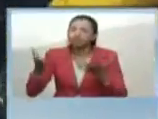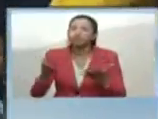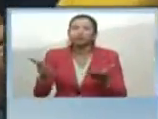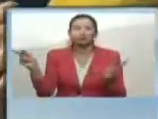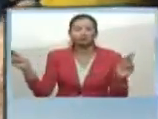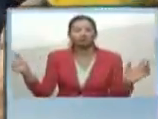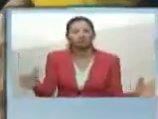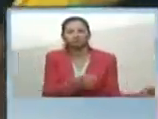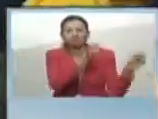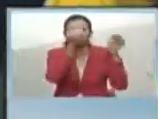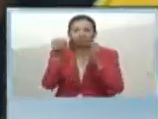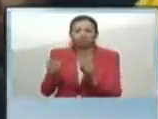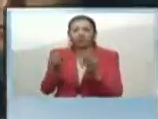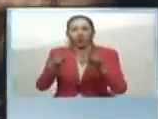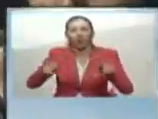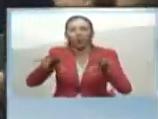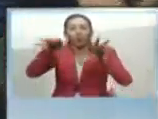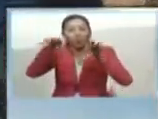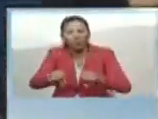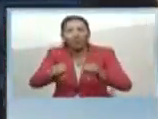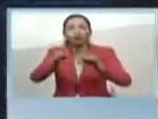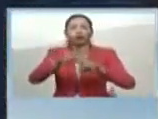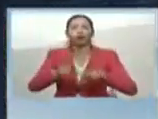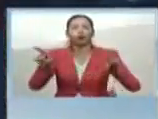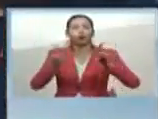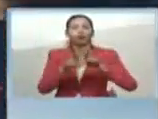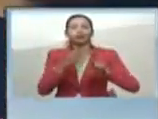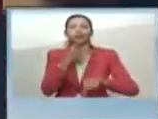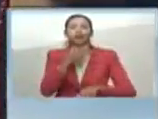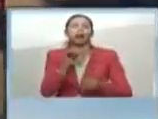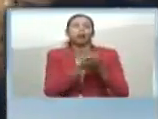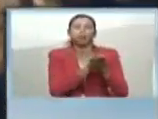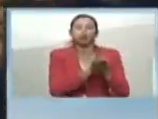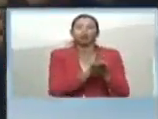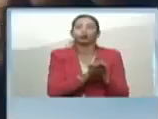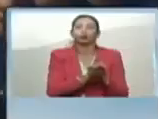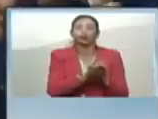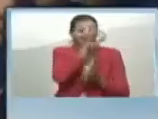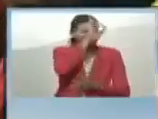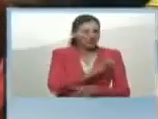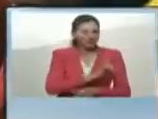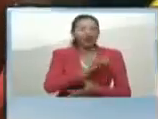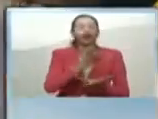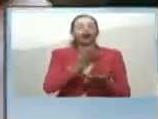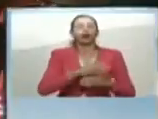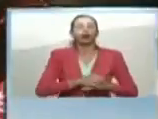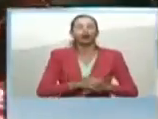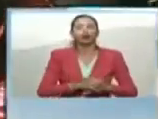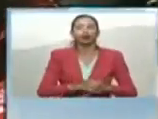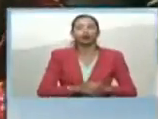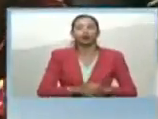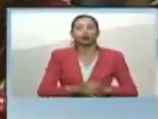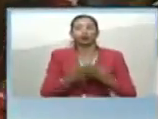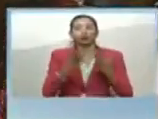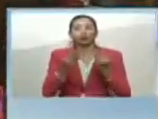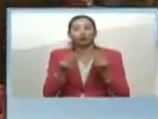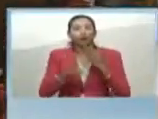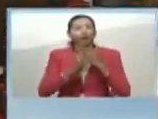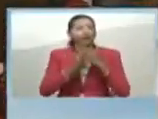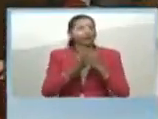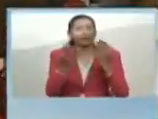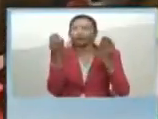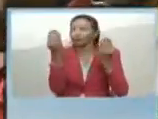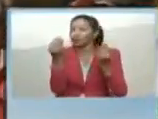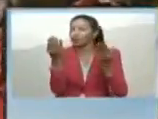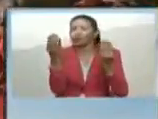que todavía, como decía el amigo de la discapacidad, también todavía hay